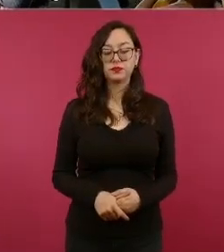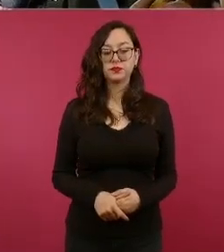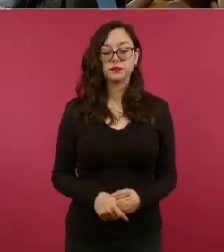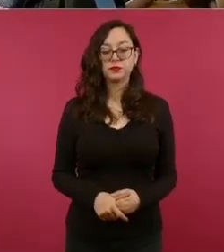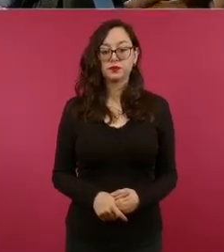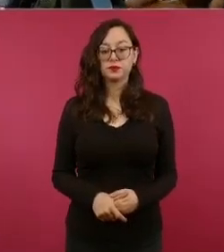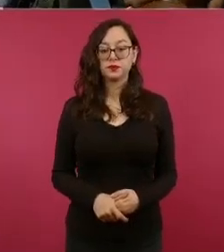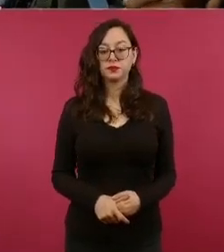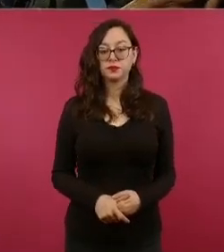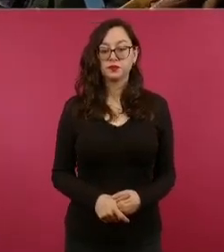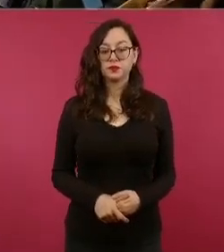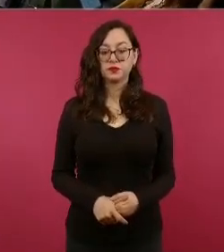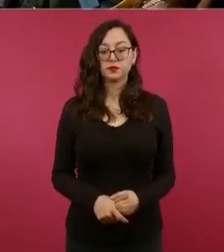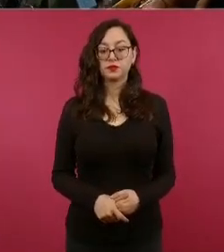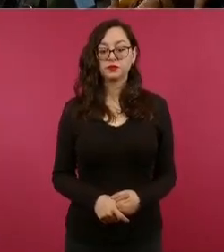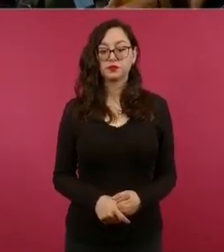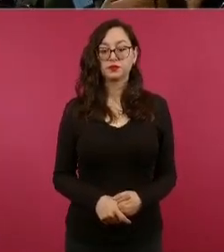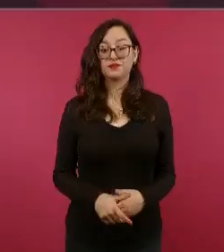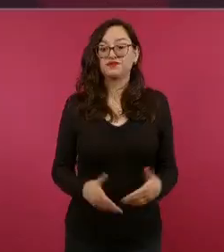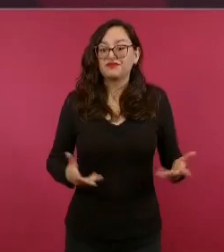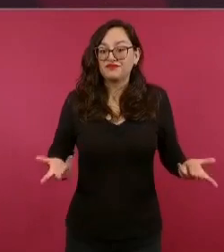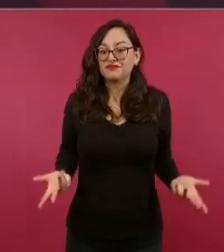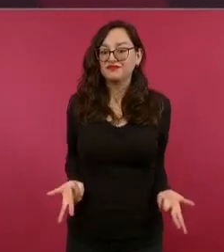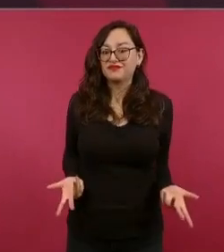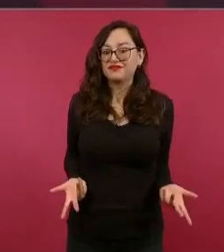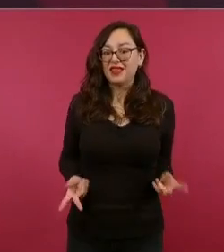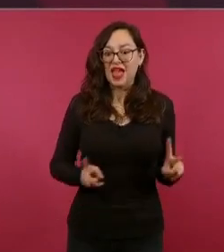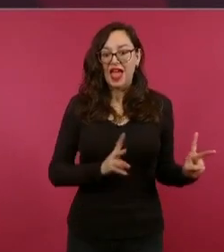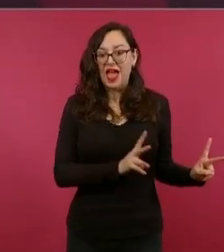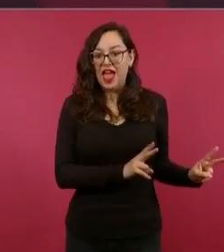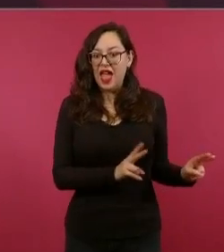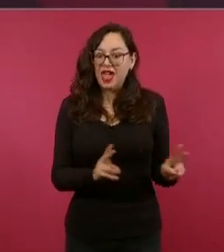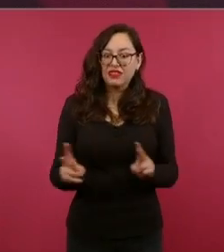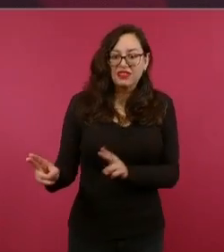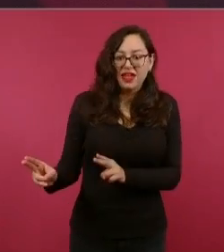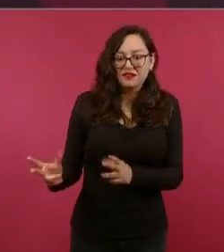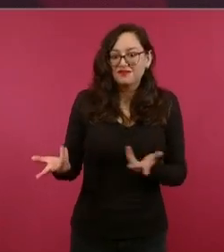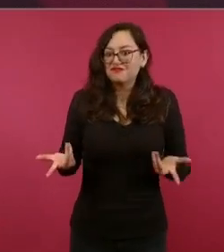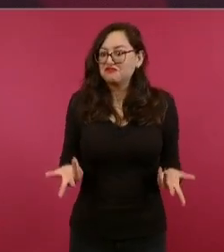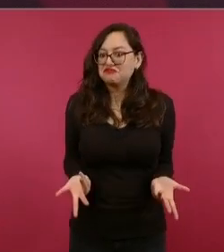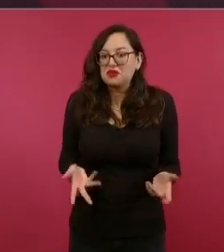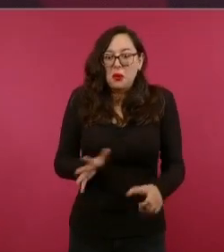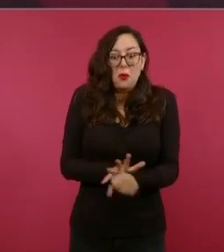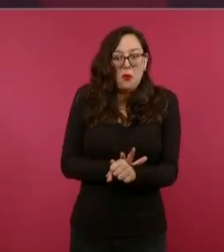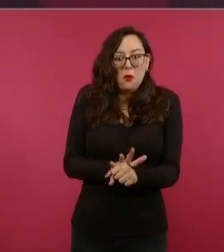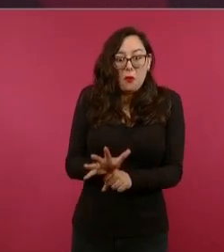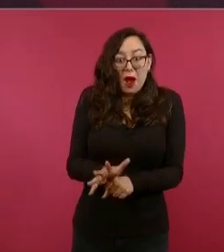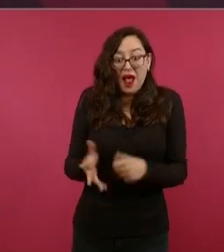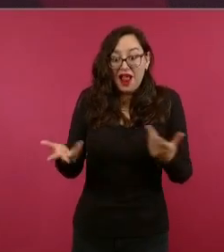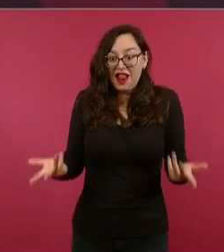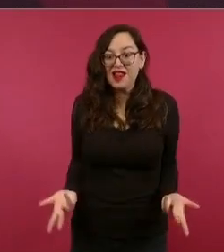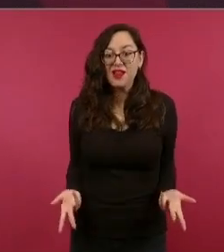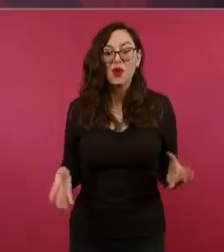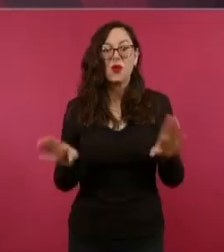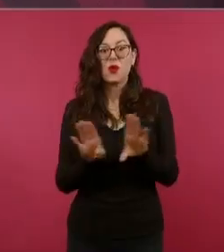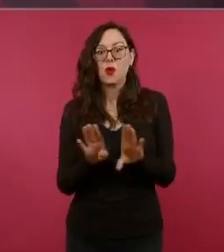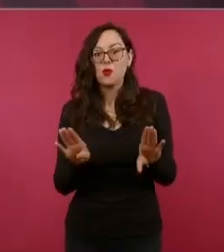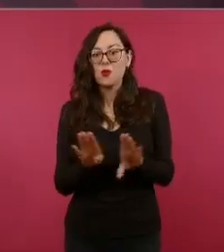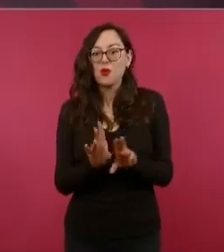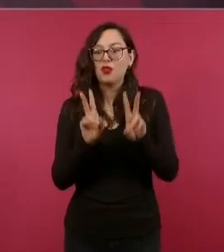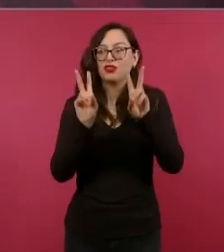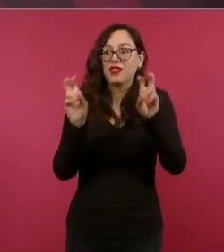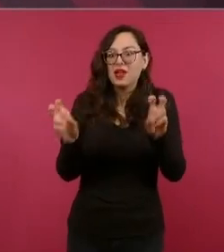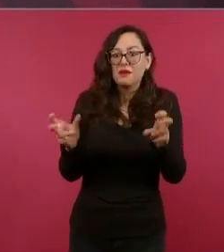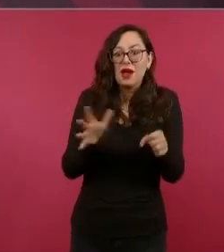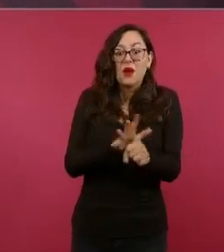No, es que no hay precisión, nada más que se edite. Pero ¿cómo vamos a